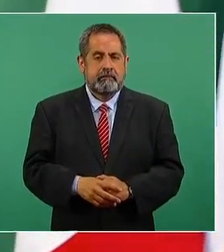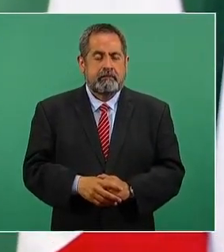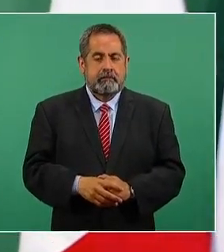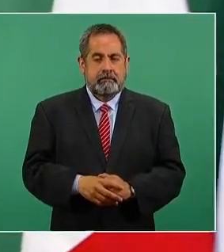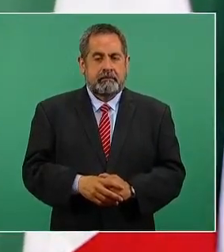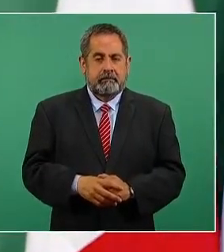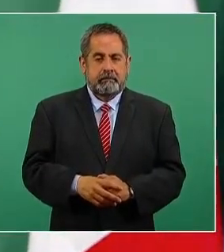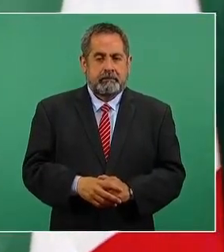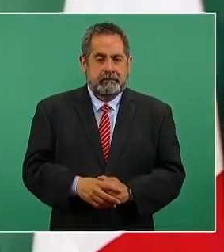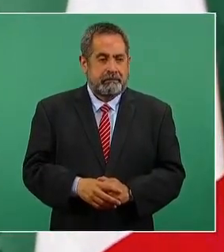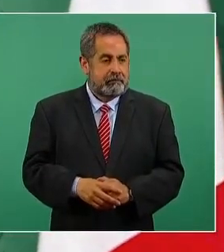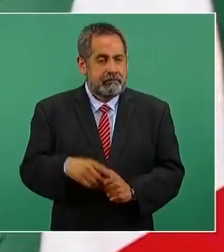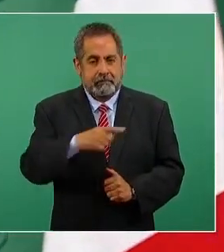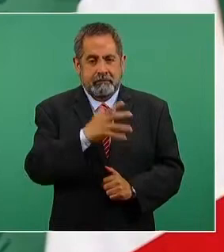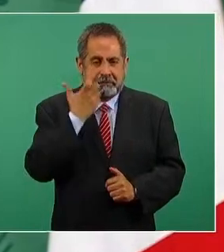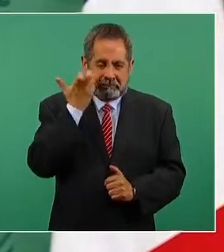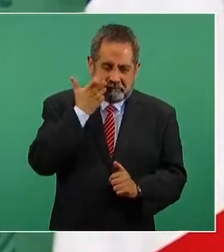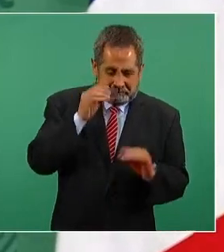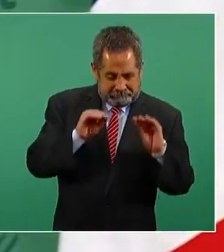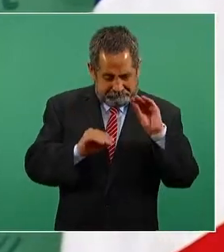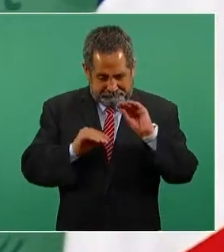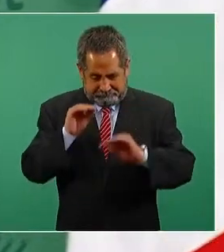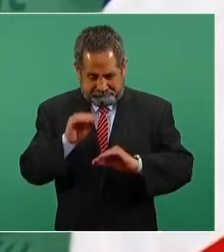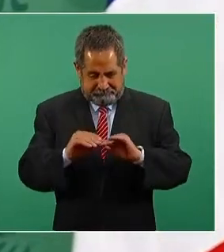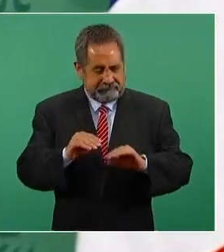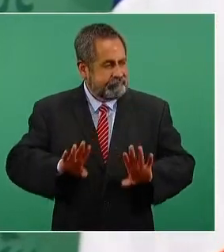la hicieron a modo